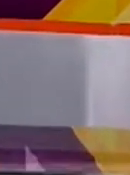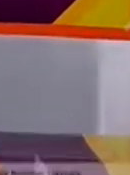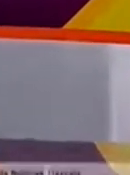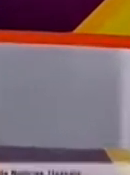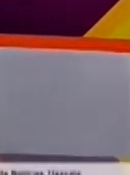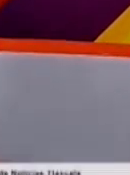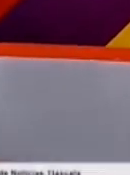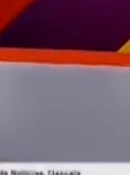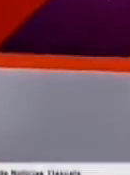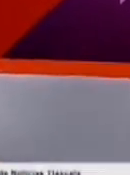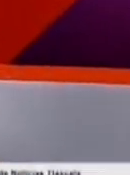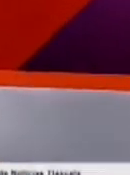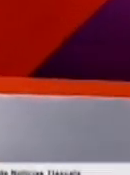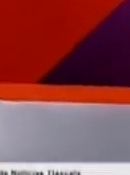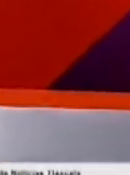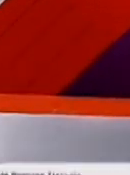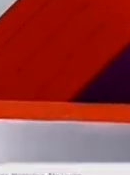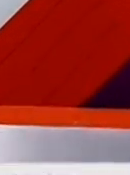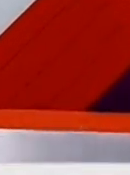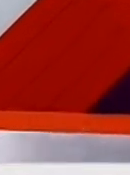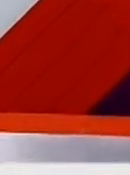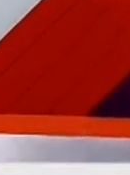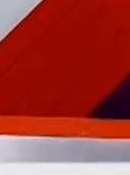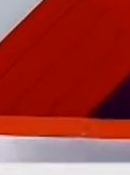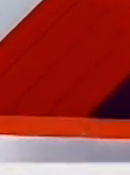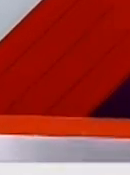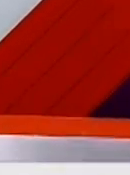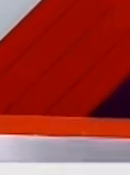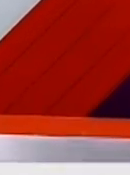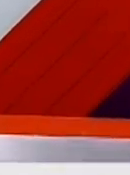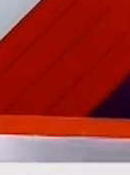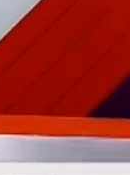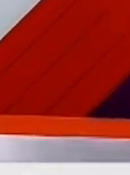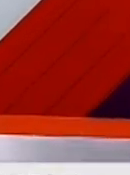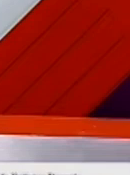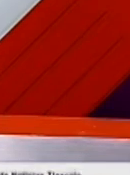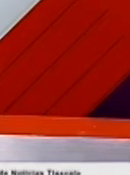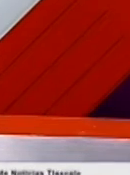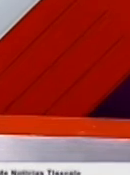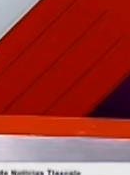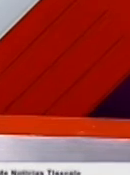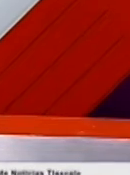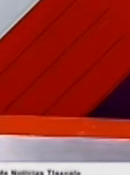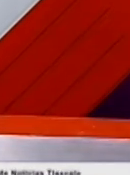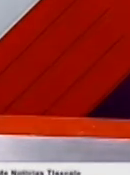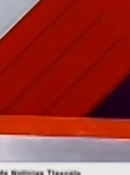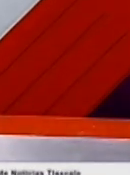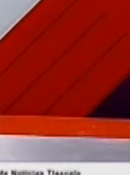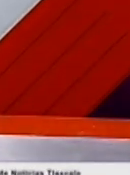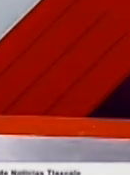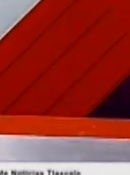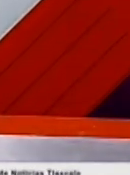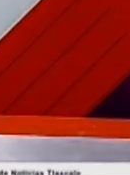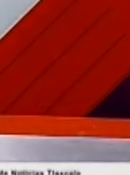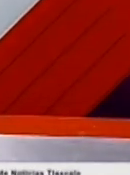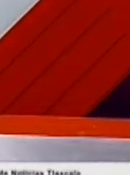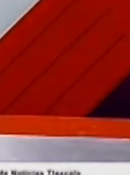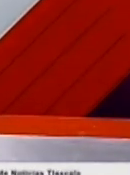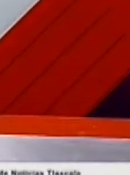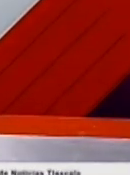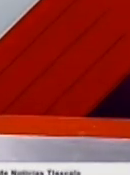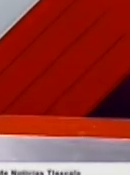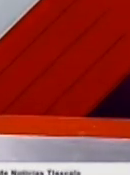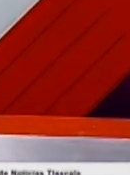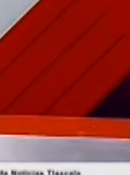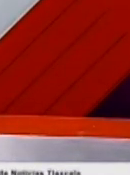Buenas tardes, bienvenidas, bienvenidos a la emisión vespertina de Ahora Noticias. Mi nombre es Susan Munguía, les saludo con mucho gusto ya en este viernes. A